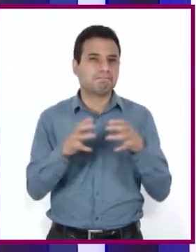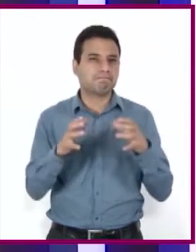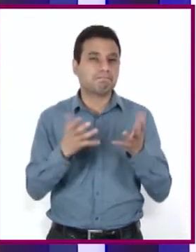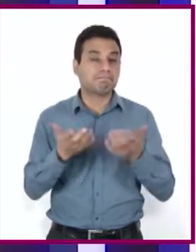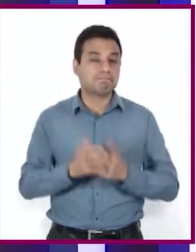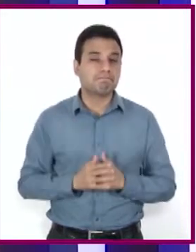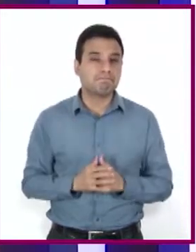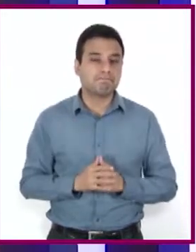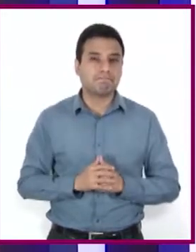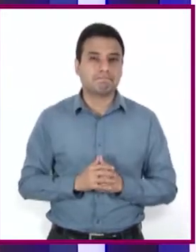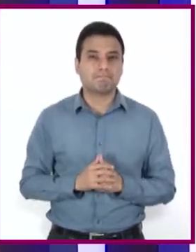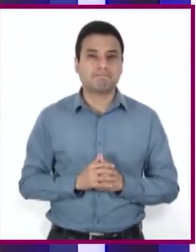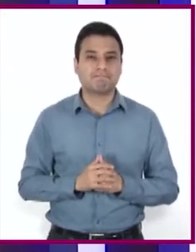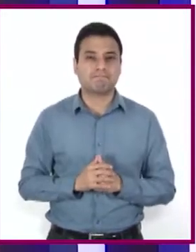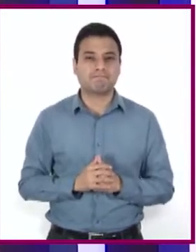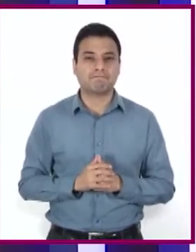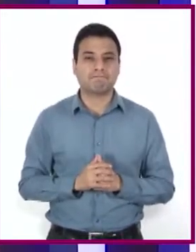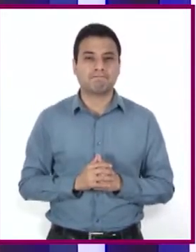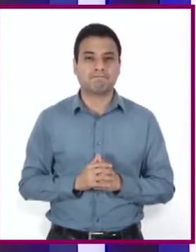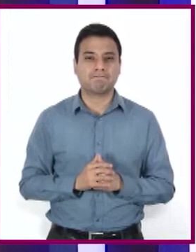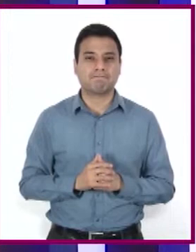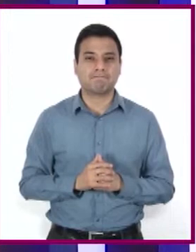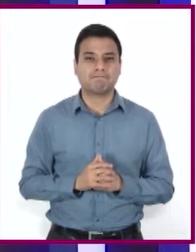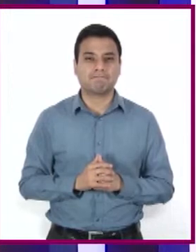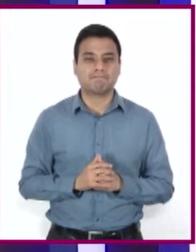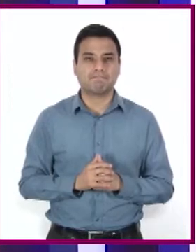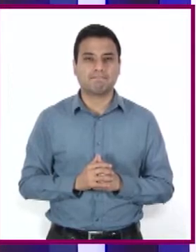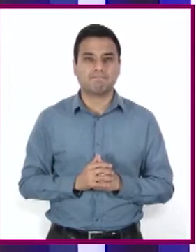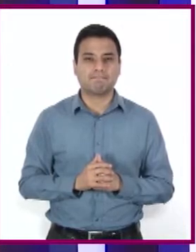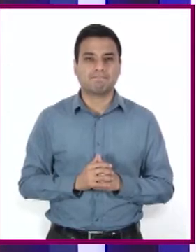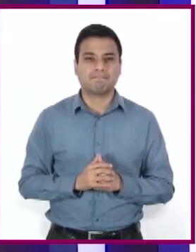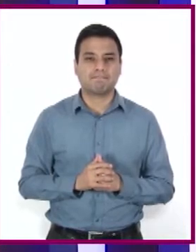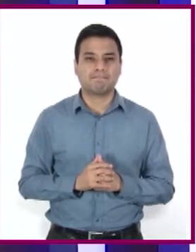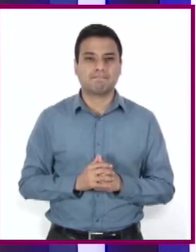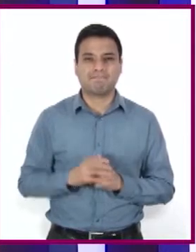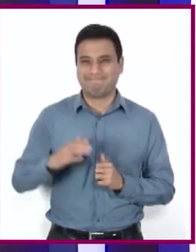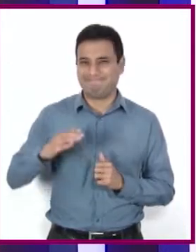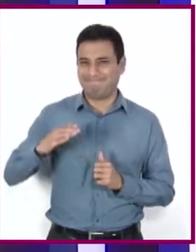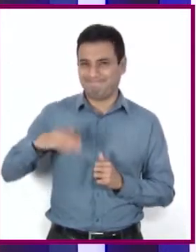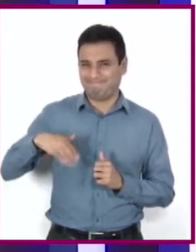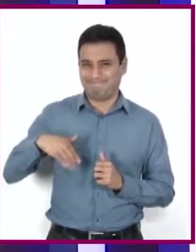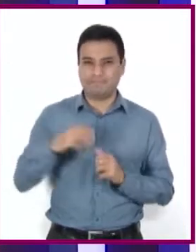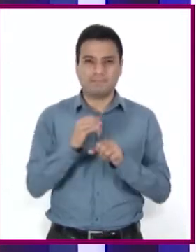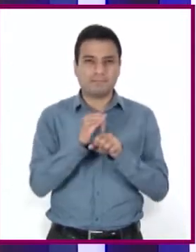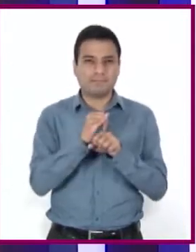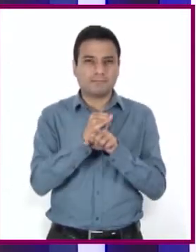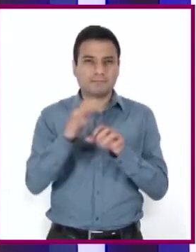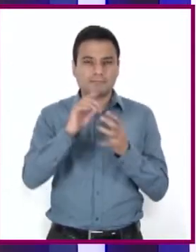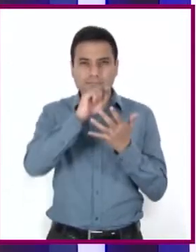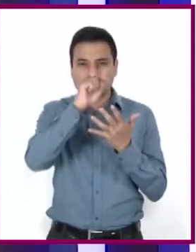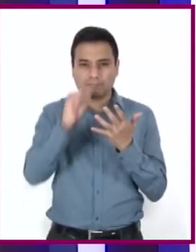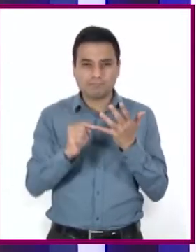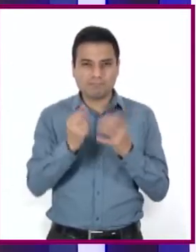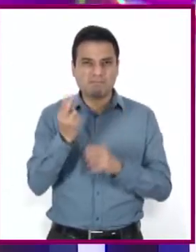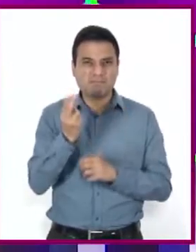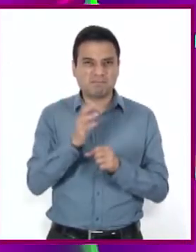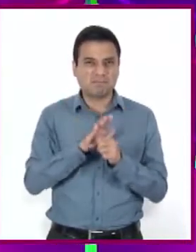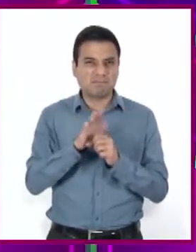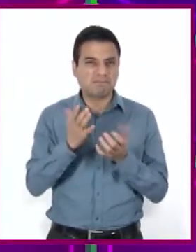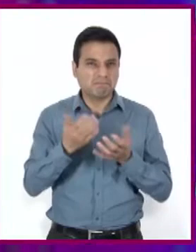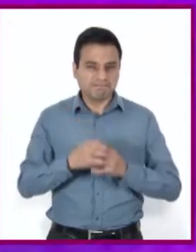gramos? ¿Qué dato o datos de los que ya se tienen se deben considerar para este